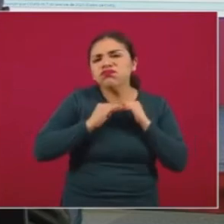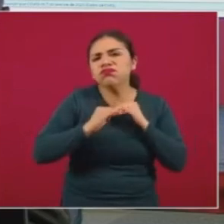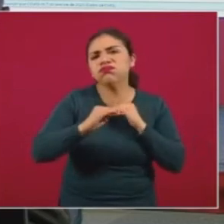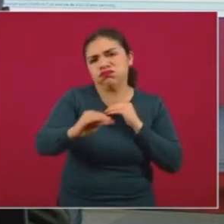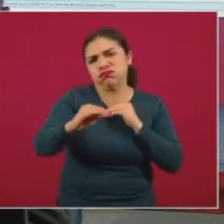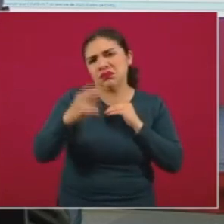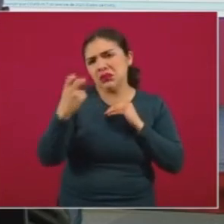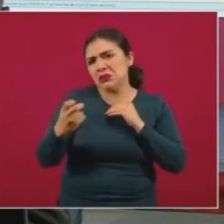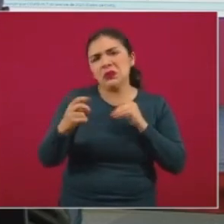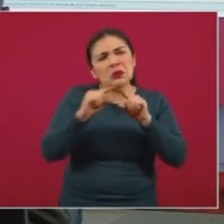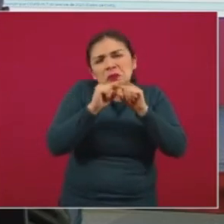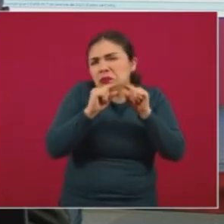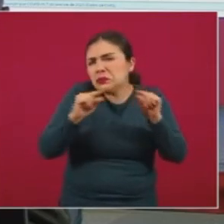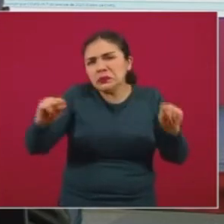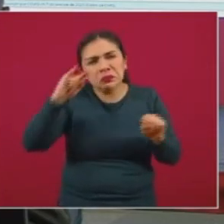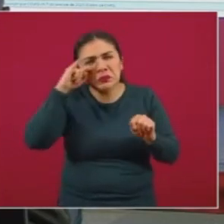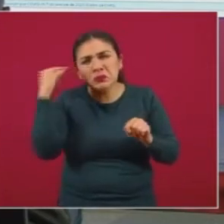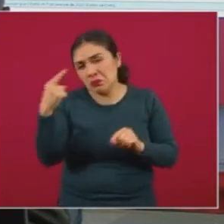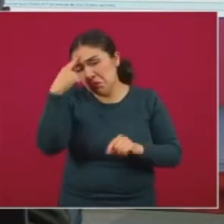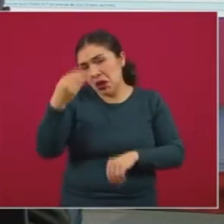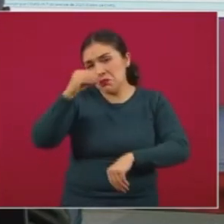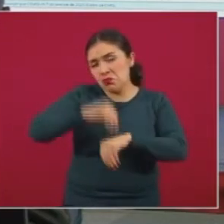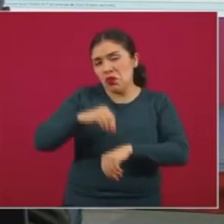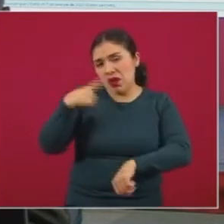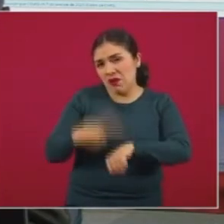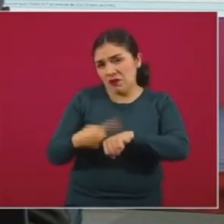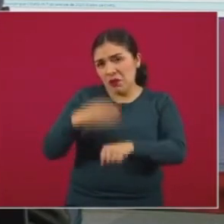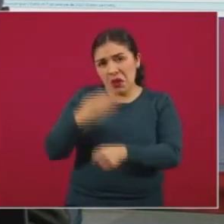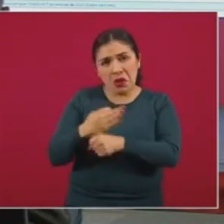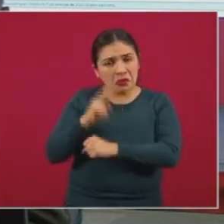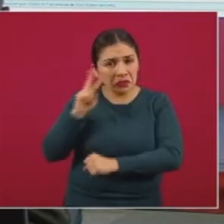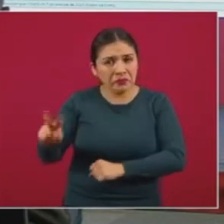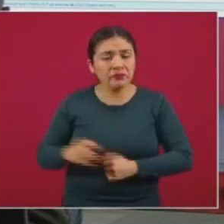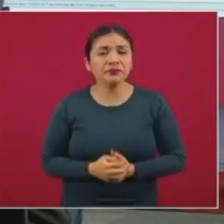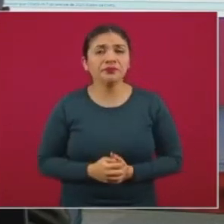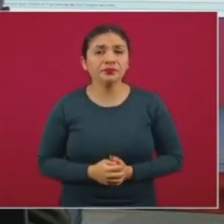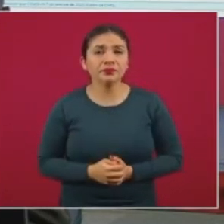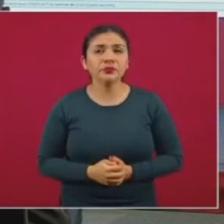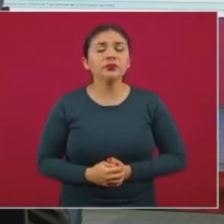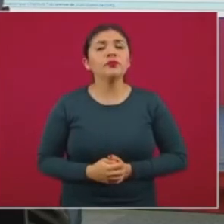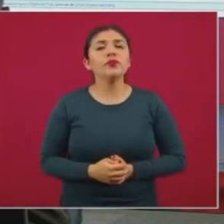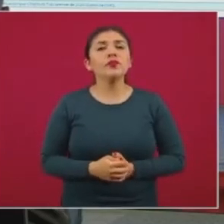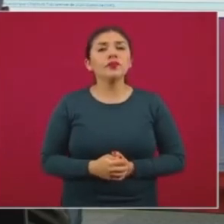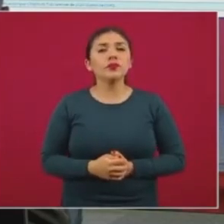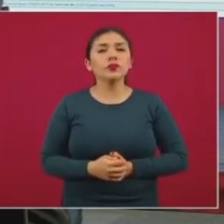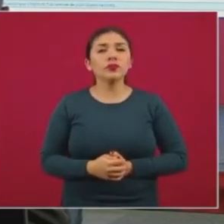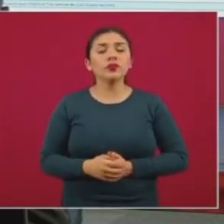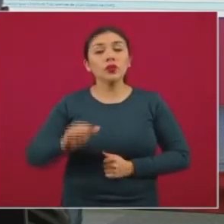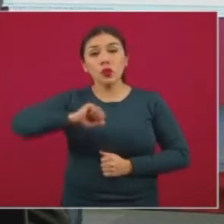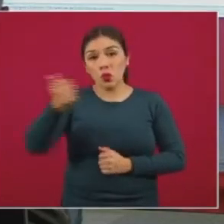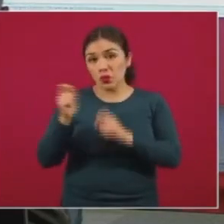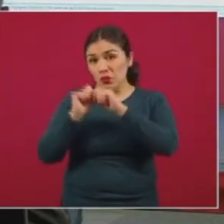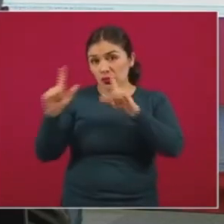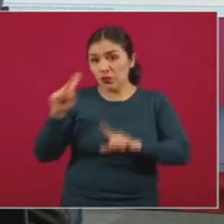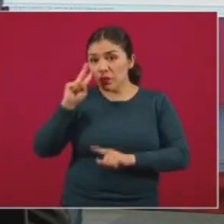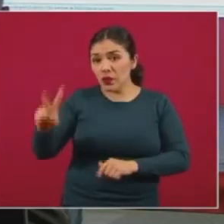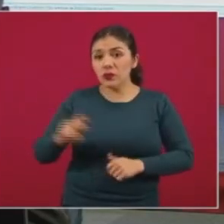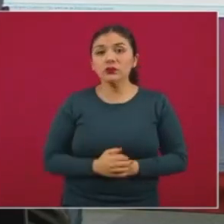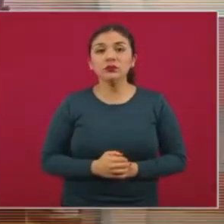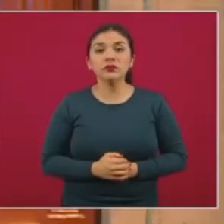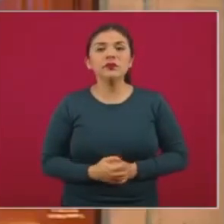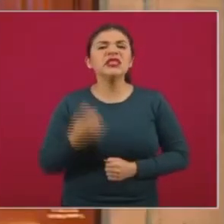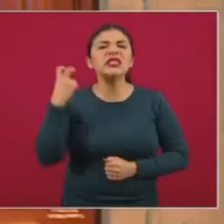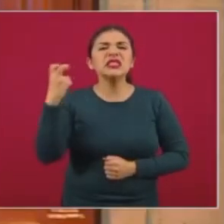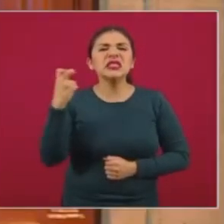efectos de cómo se ha comportado la pandemia hasta el momento. Si vemos la siguiente diapositiva,